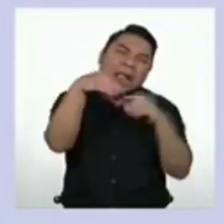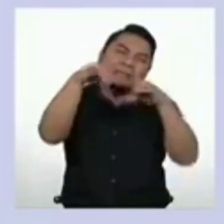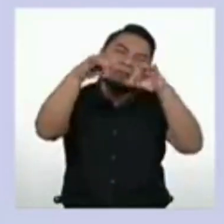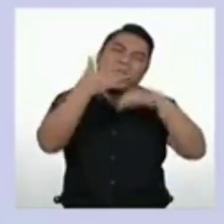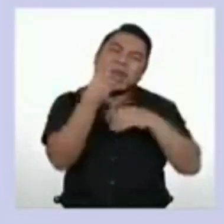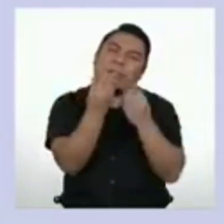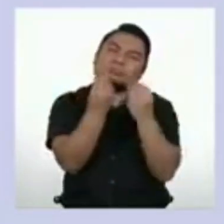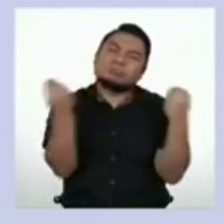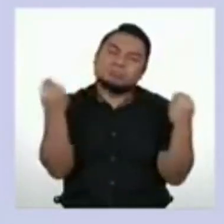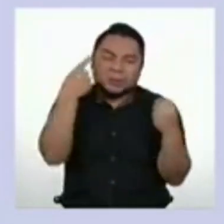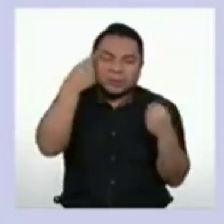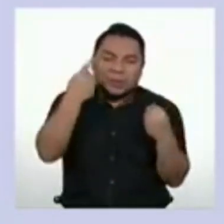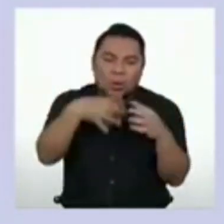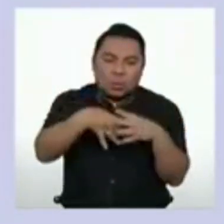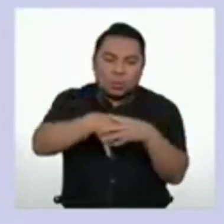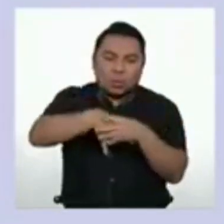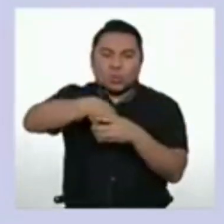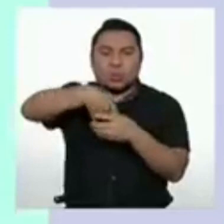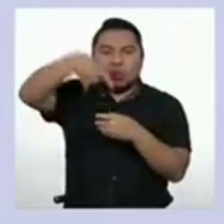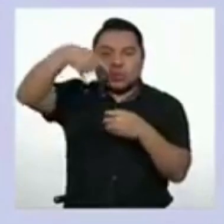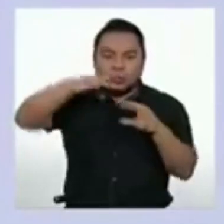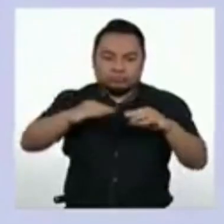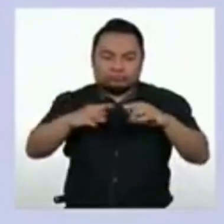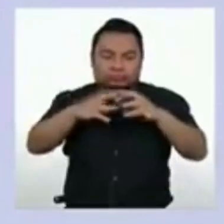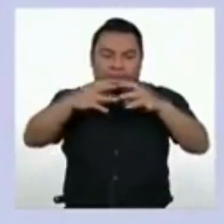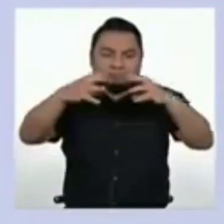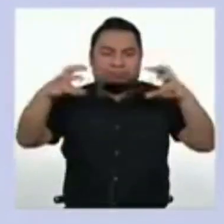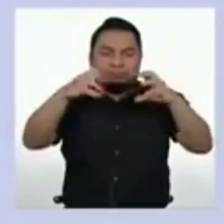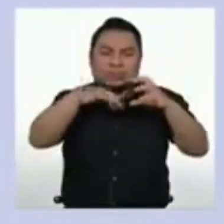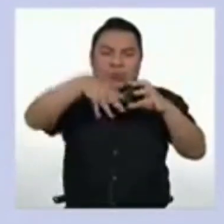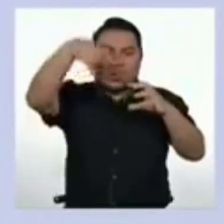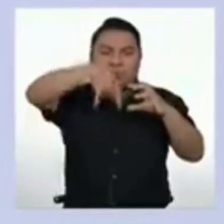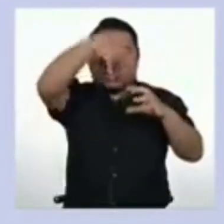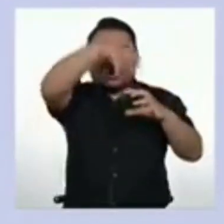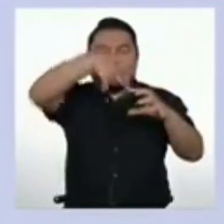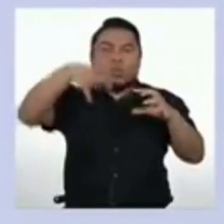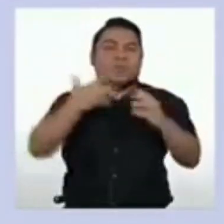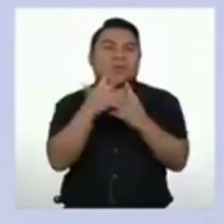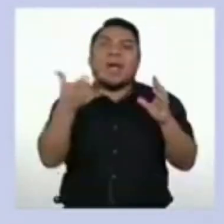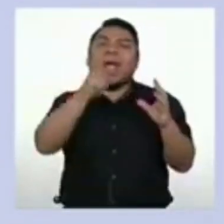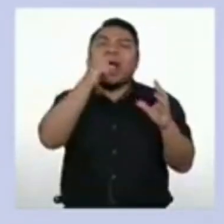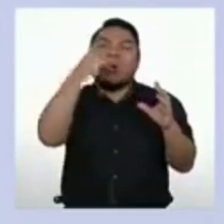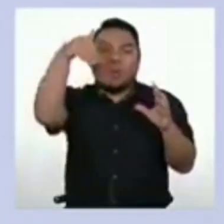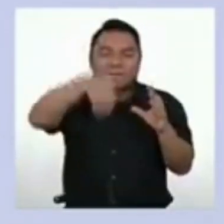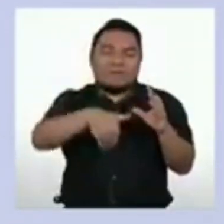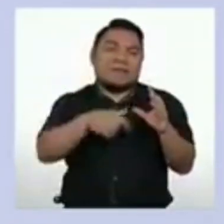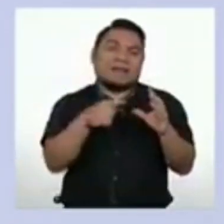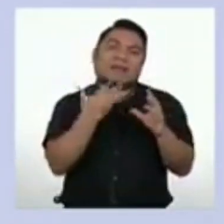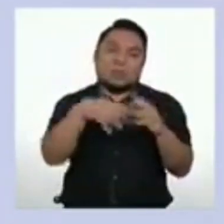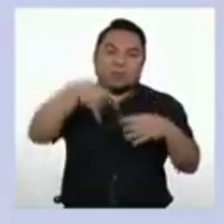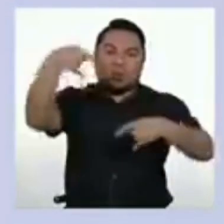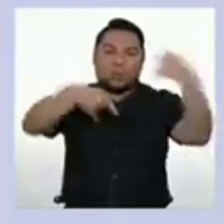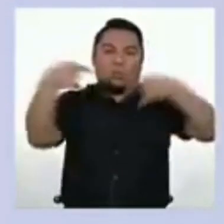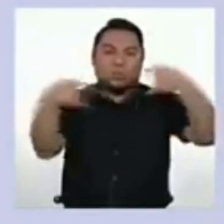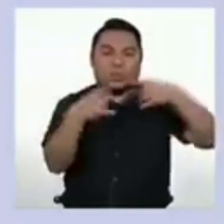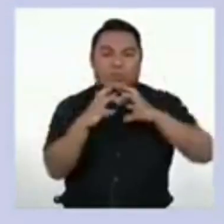está fuera se vaya disolviendo y se equilibre, consiguiendo de esta manera que no haya más sal fuera que